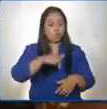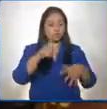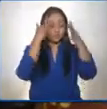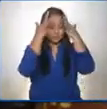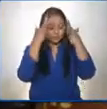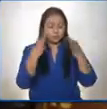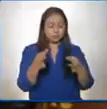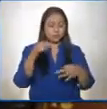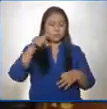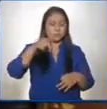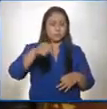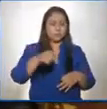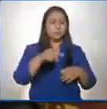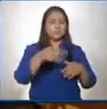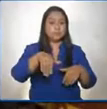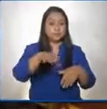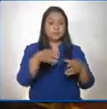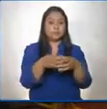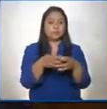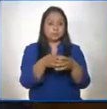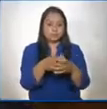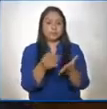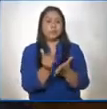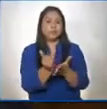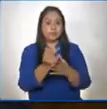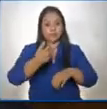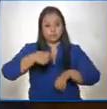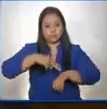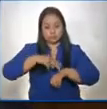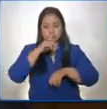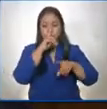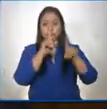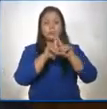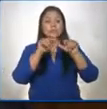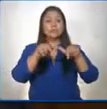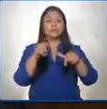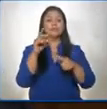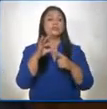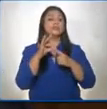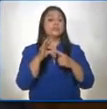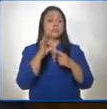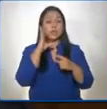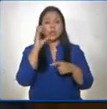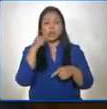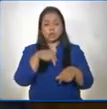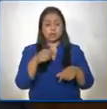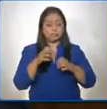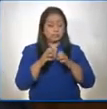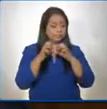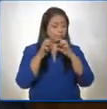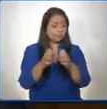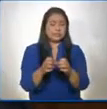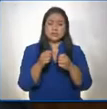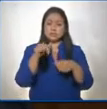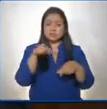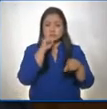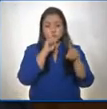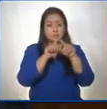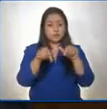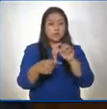de esta instancia nacional, pero especialmente porque estamos haciendo el gran esfuerzo en medio de